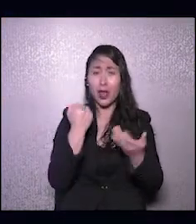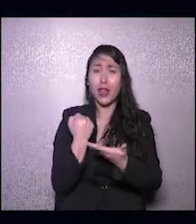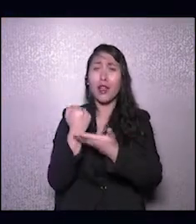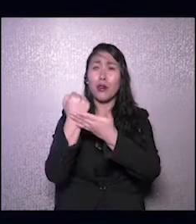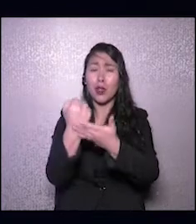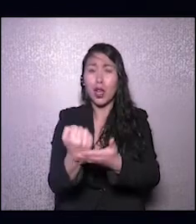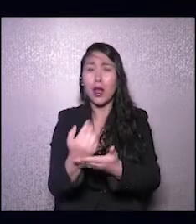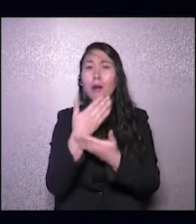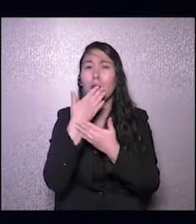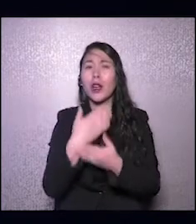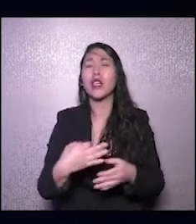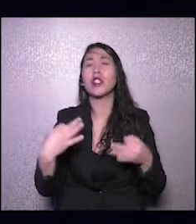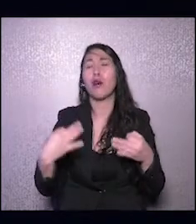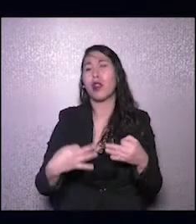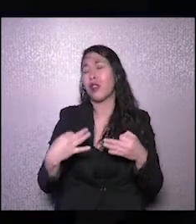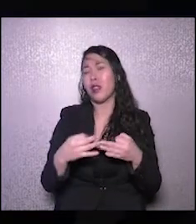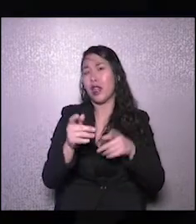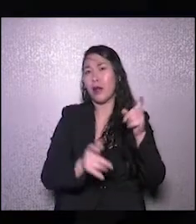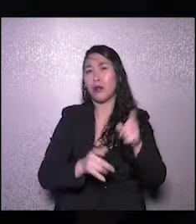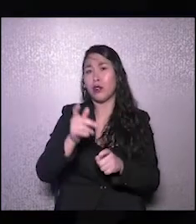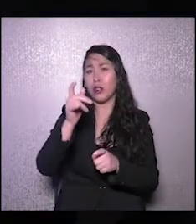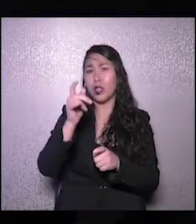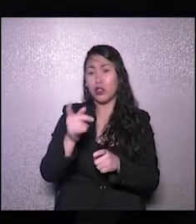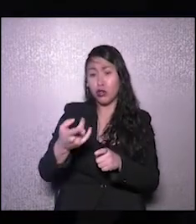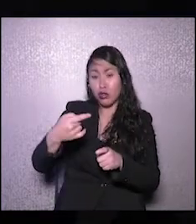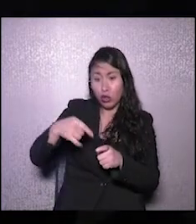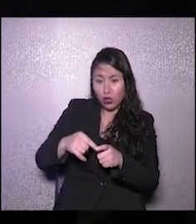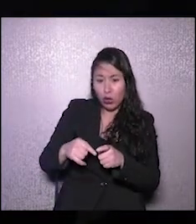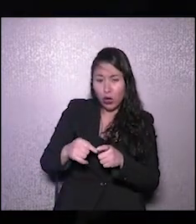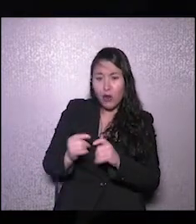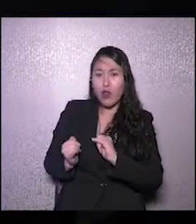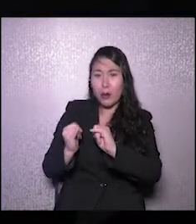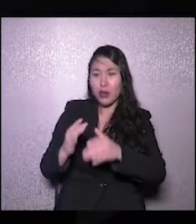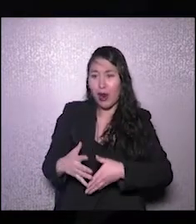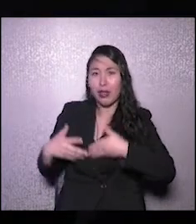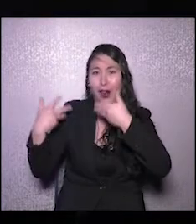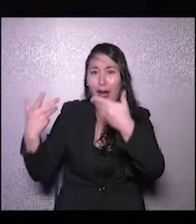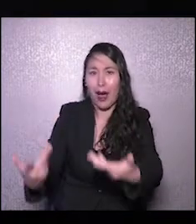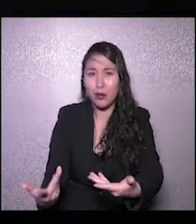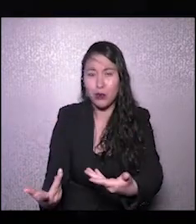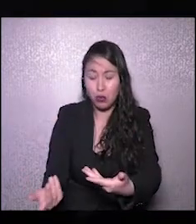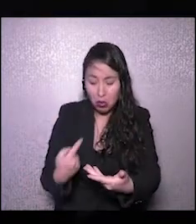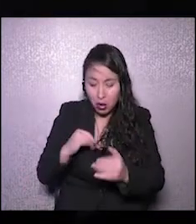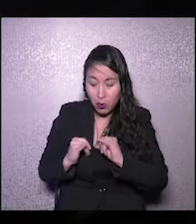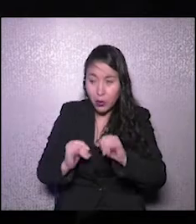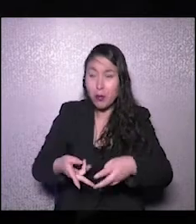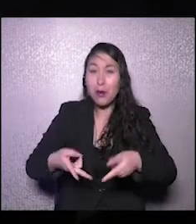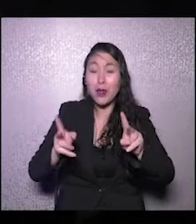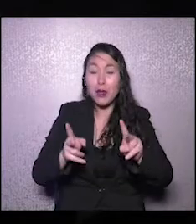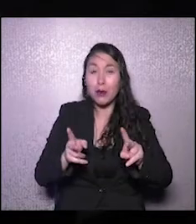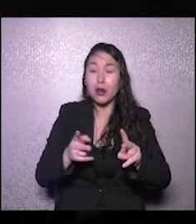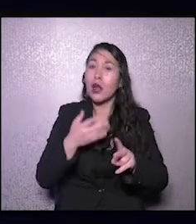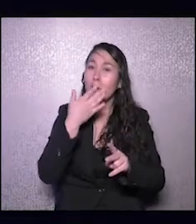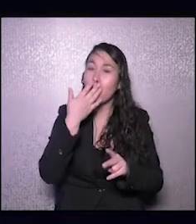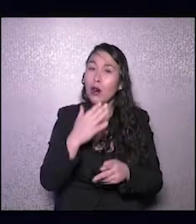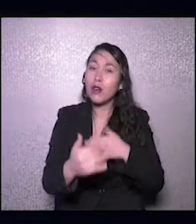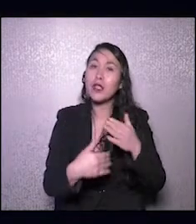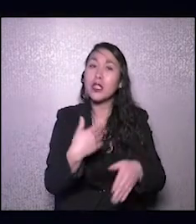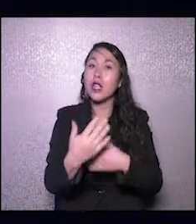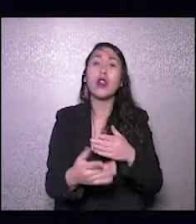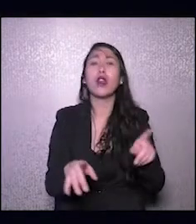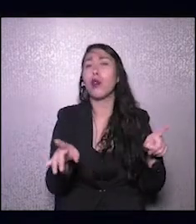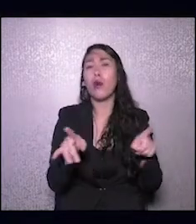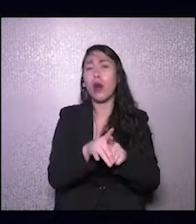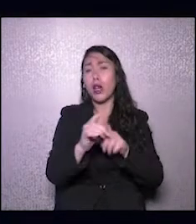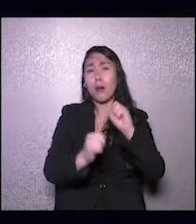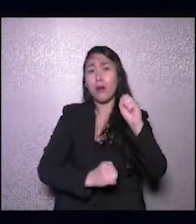personas facilitando la investigación si nos transformamos en donantes de datos. Esto ocurre en otras industrias y no siempre ocurre con el conocimiento de